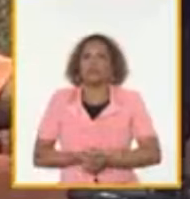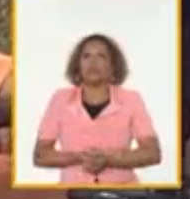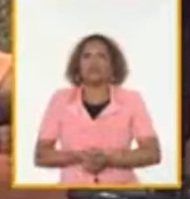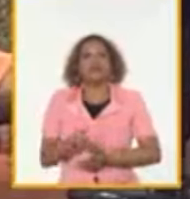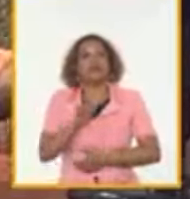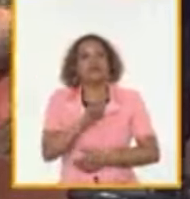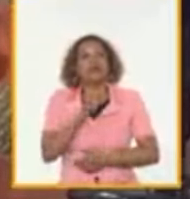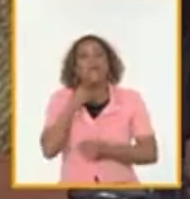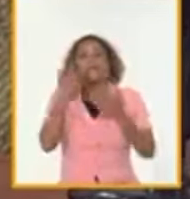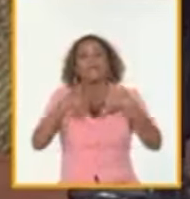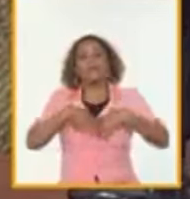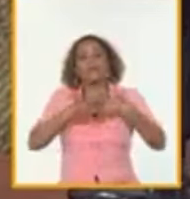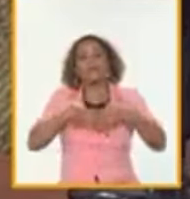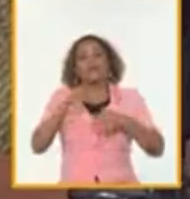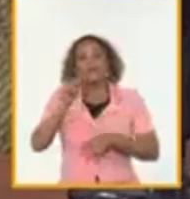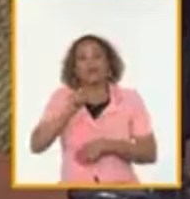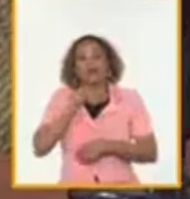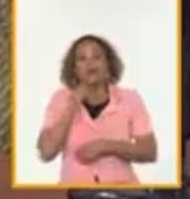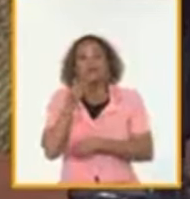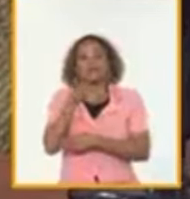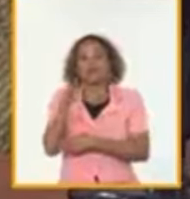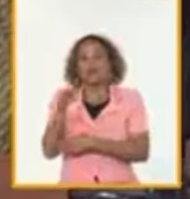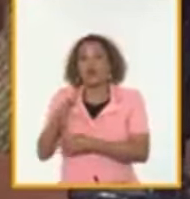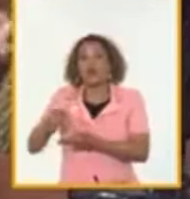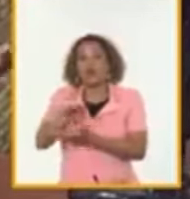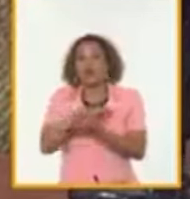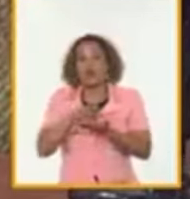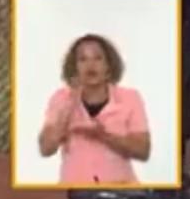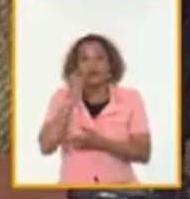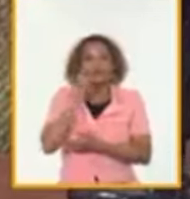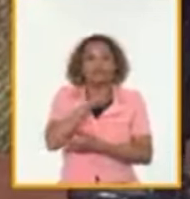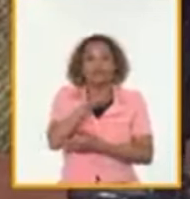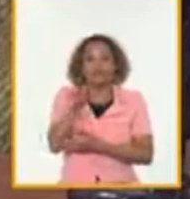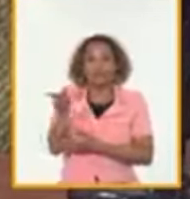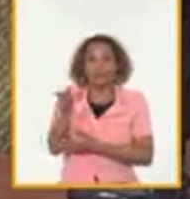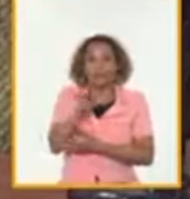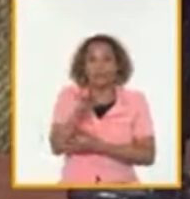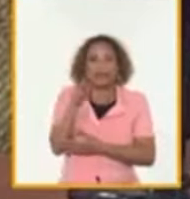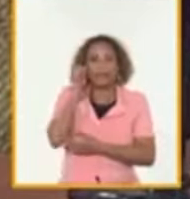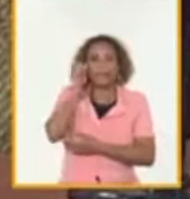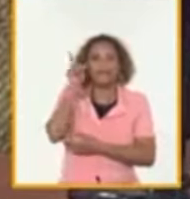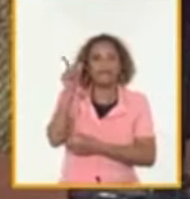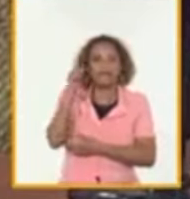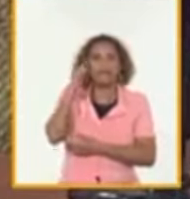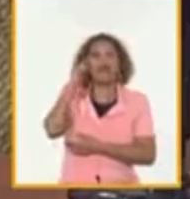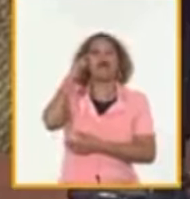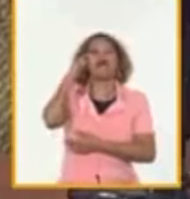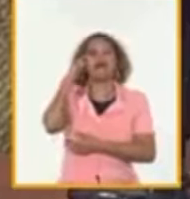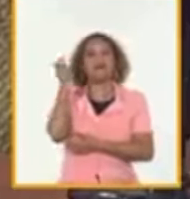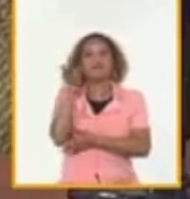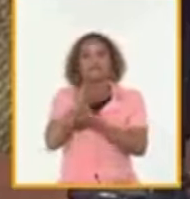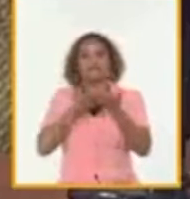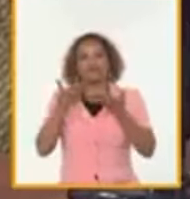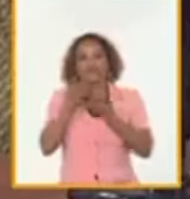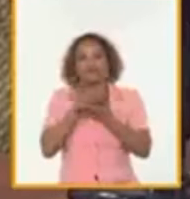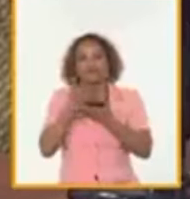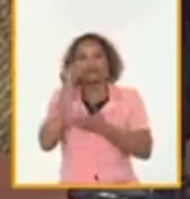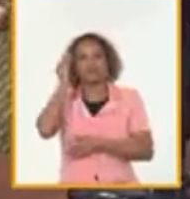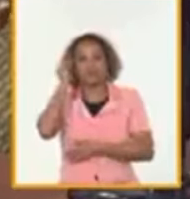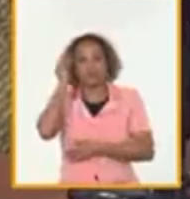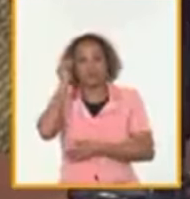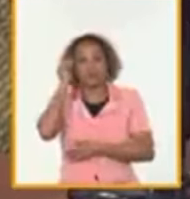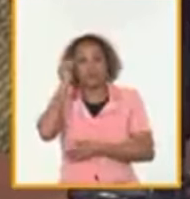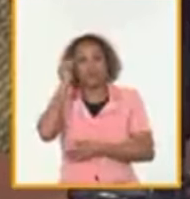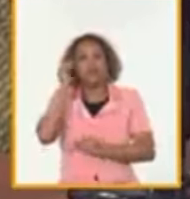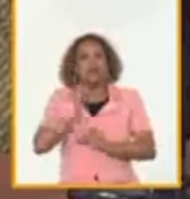productores a esos lugares propiamente para entonces que vean esa experiencia que la puedan materializar y nosotros